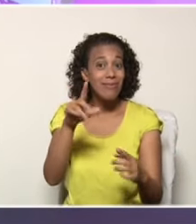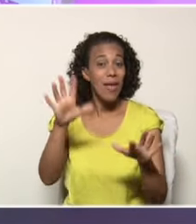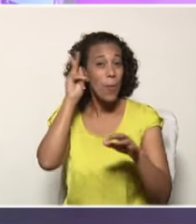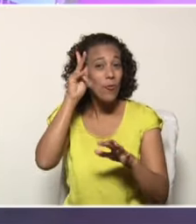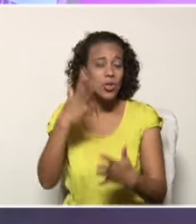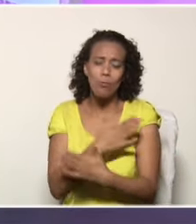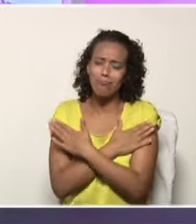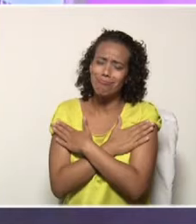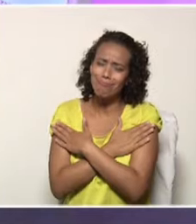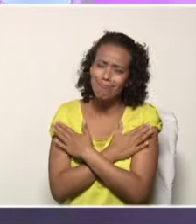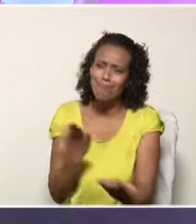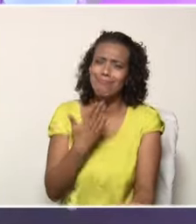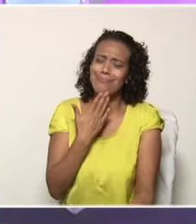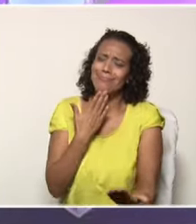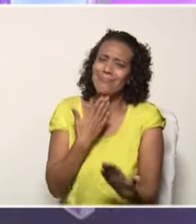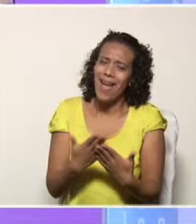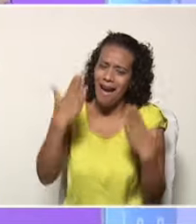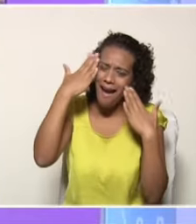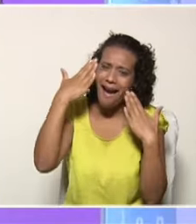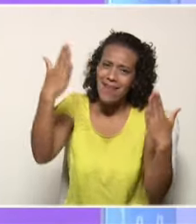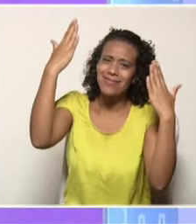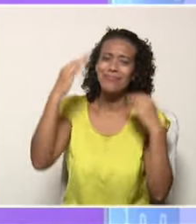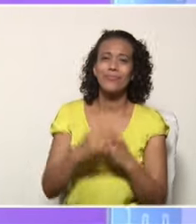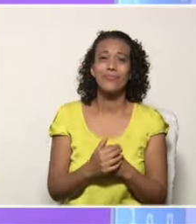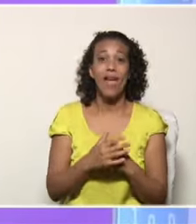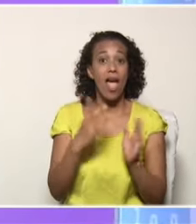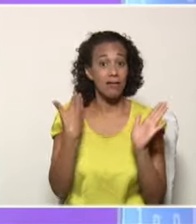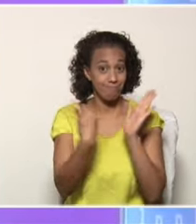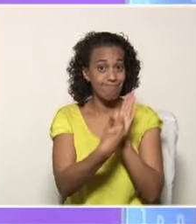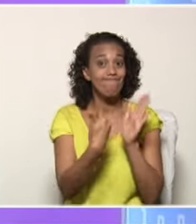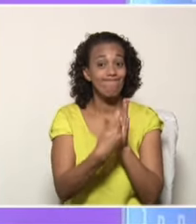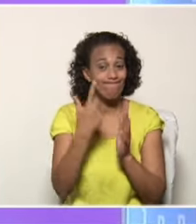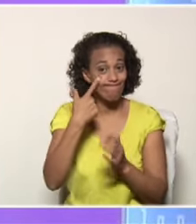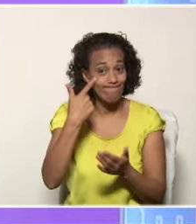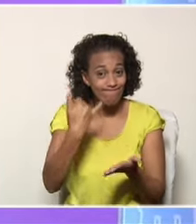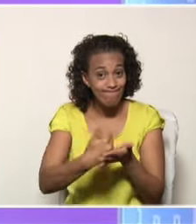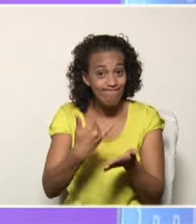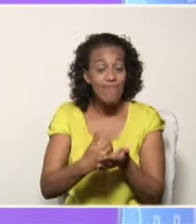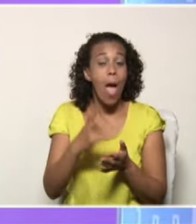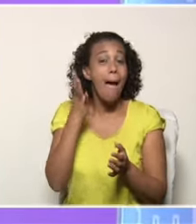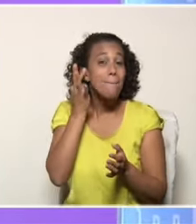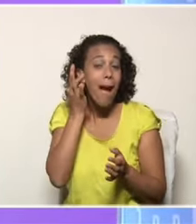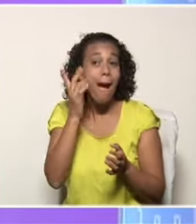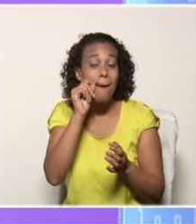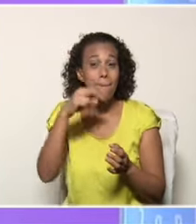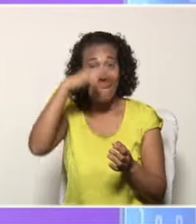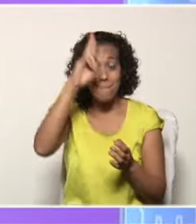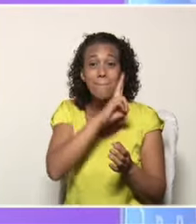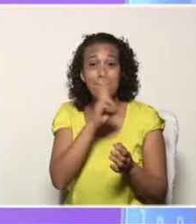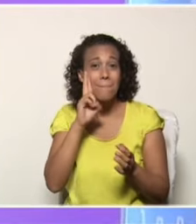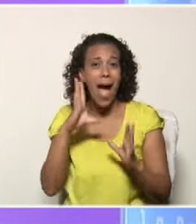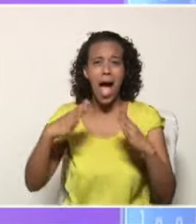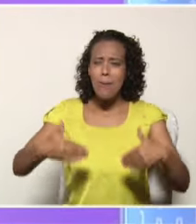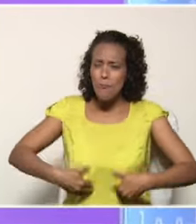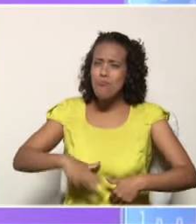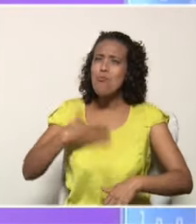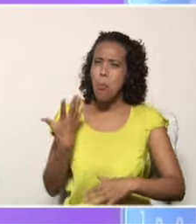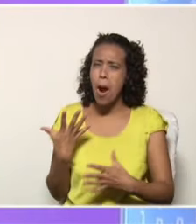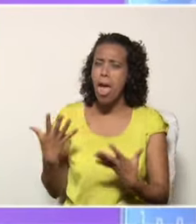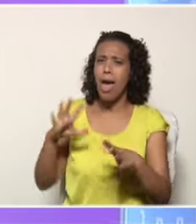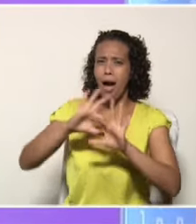más sinceros afecto y agradecimiento. Es evidente el hecho de que nuestros padres, madres y representantes están haciendo posible